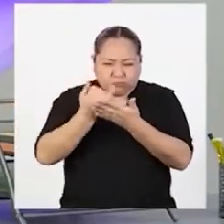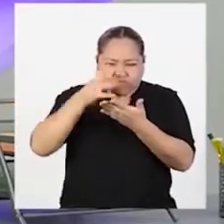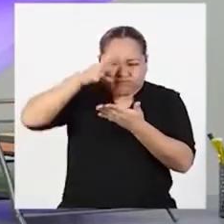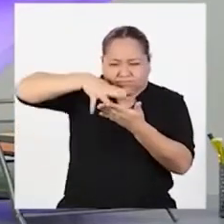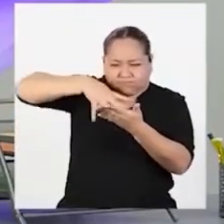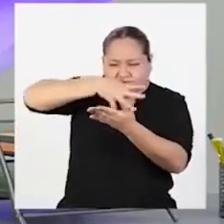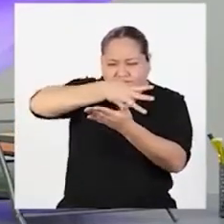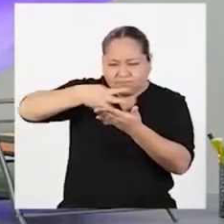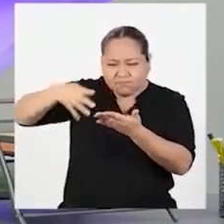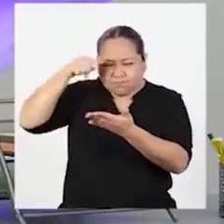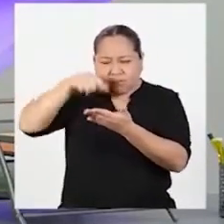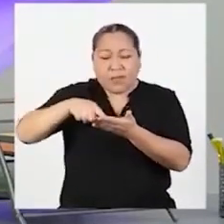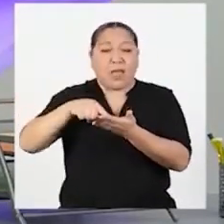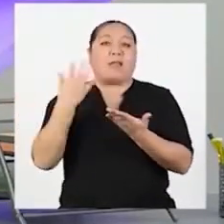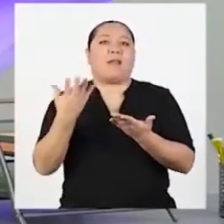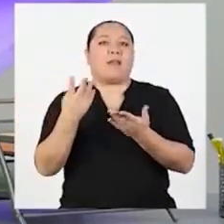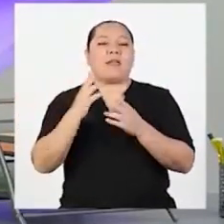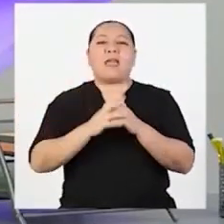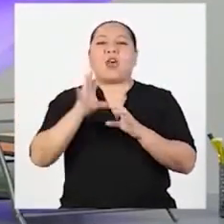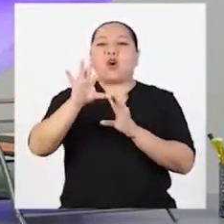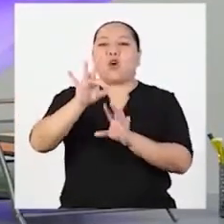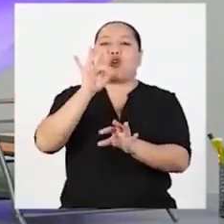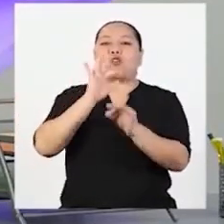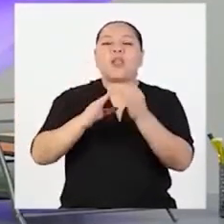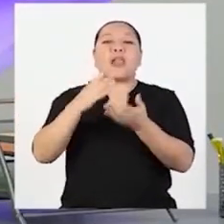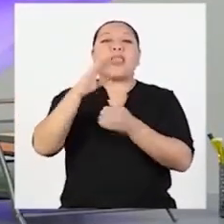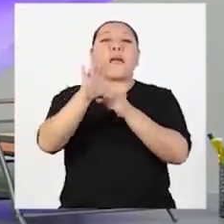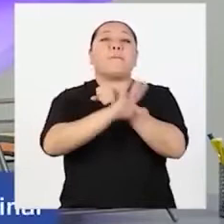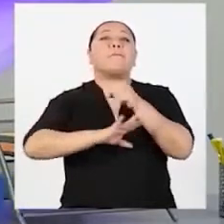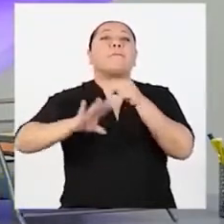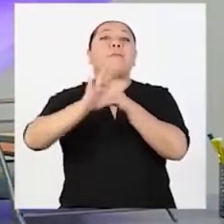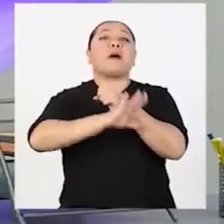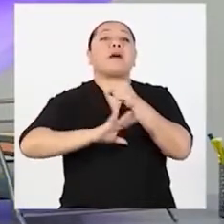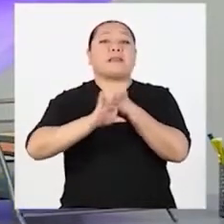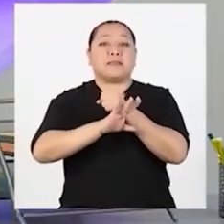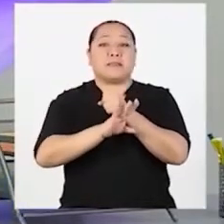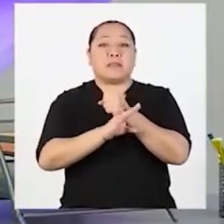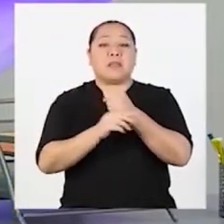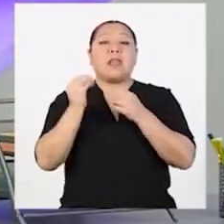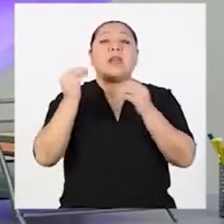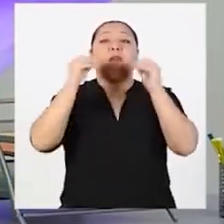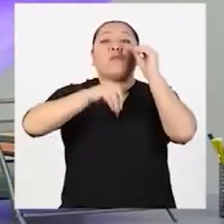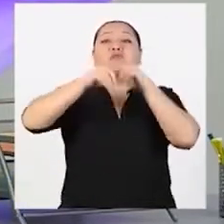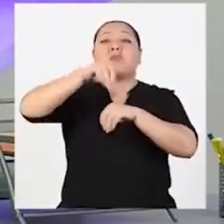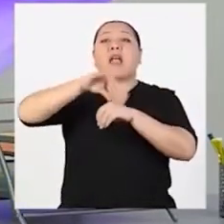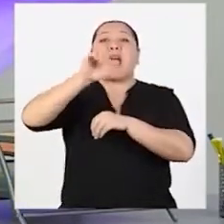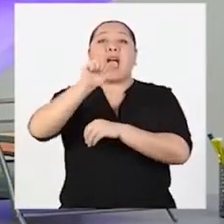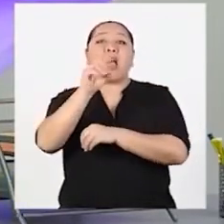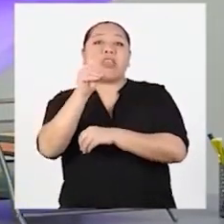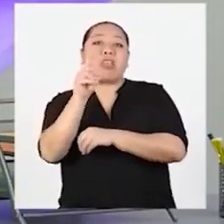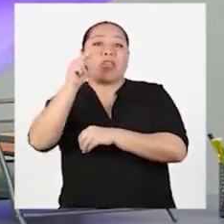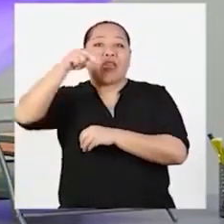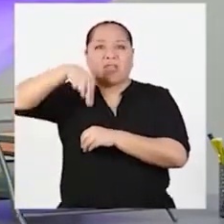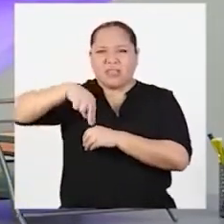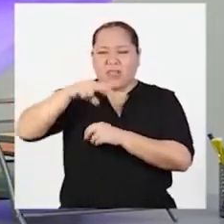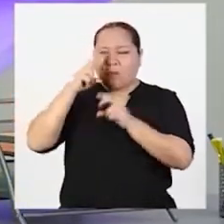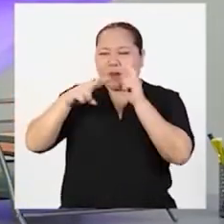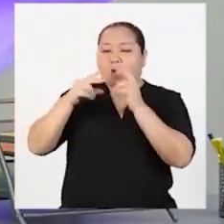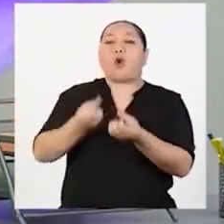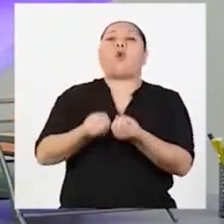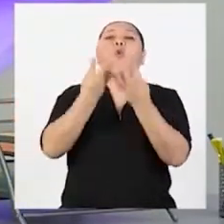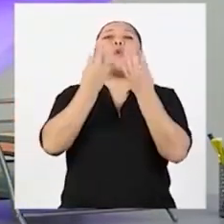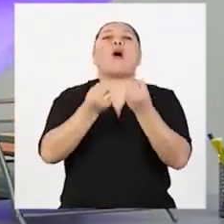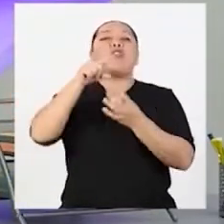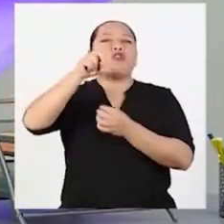humano completo, es decir, descubrir la secuencia de bases que componen el ADN, determinar